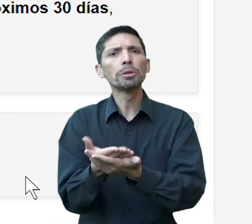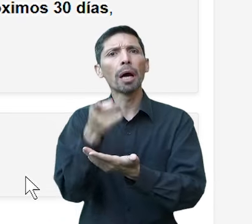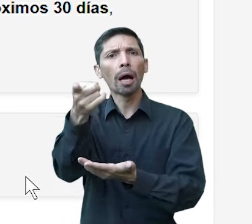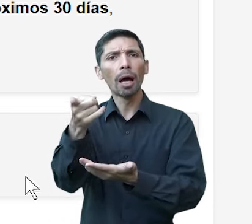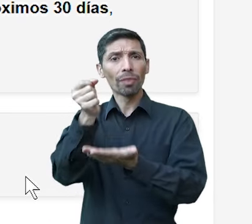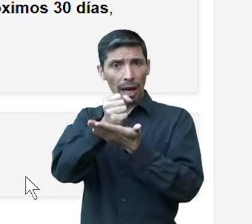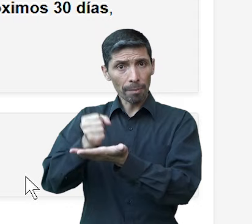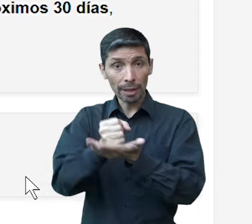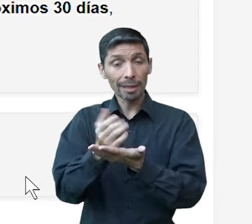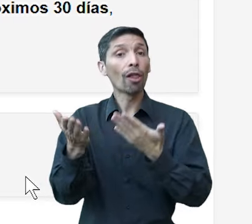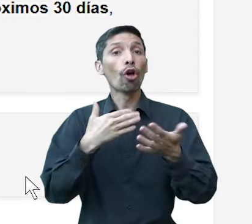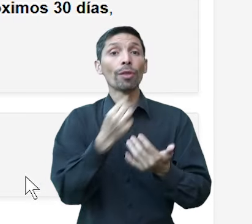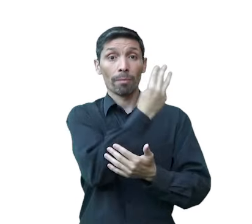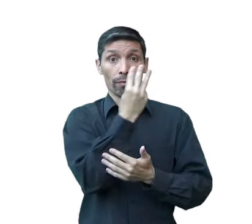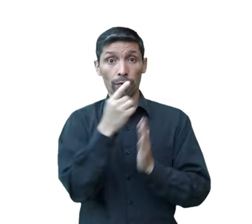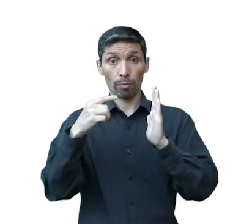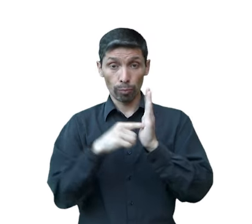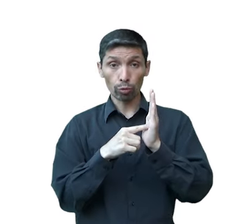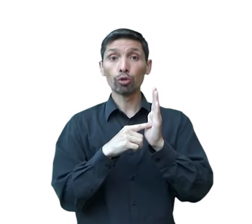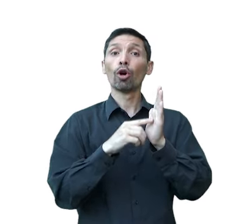el estado del trámite en la página web